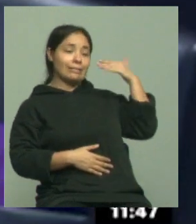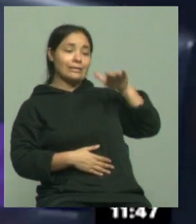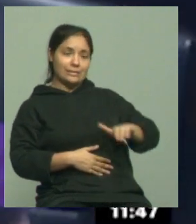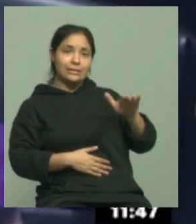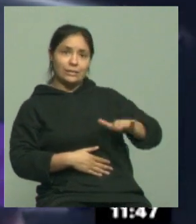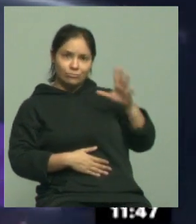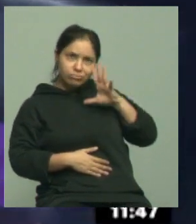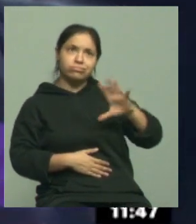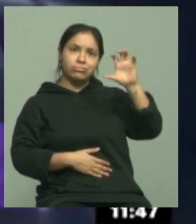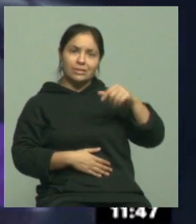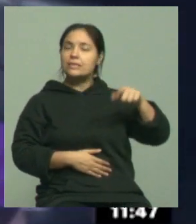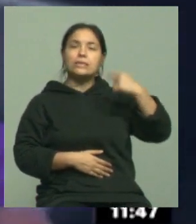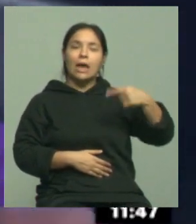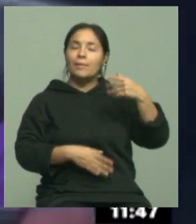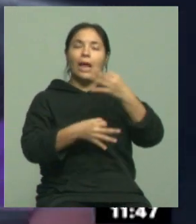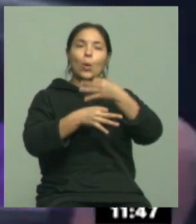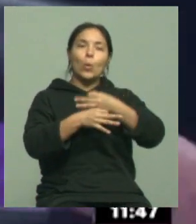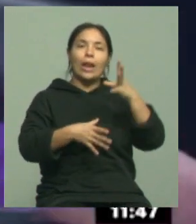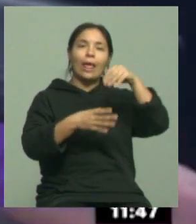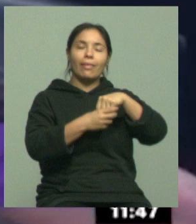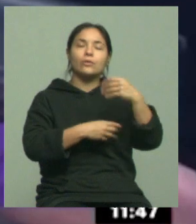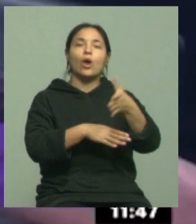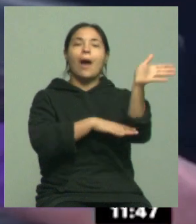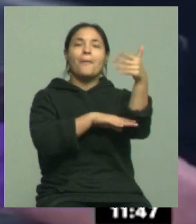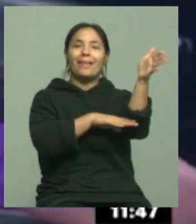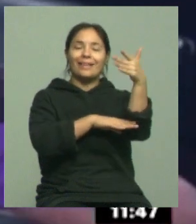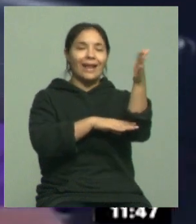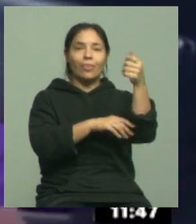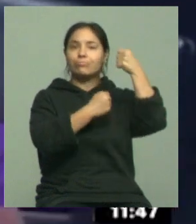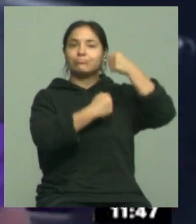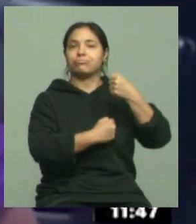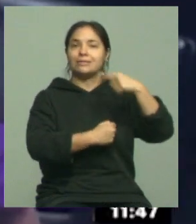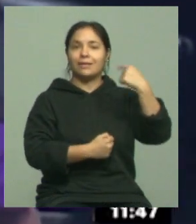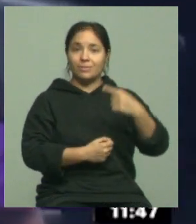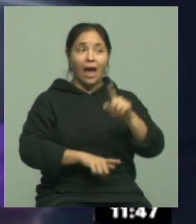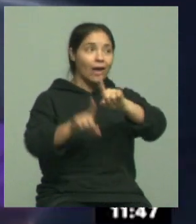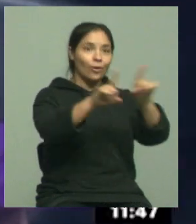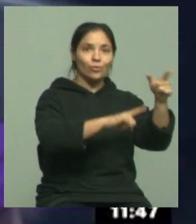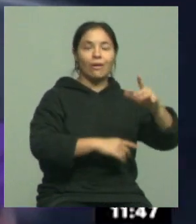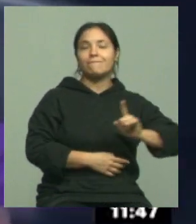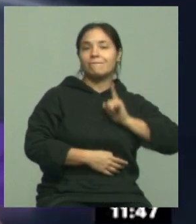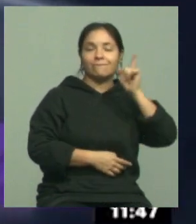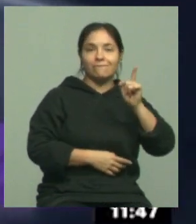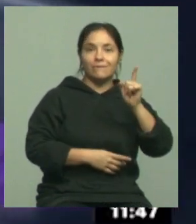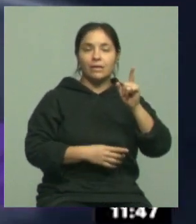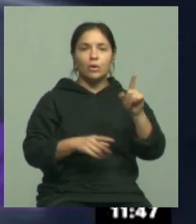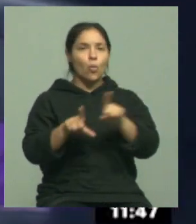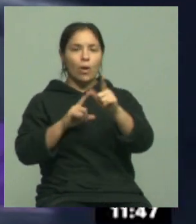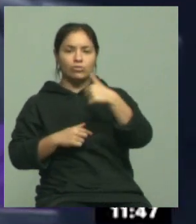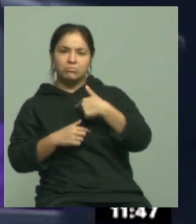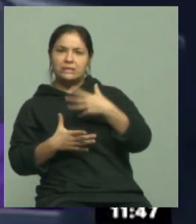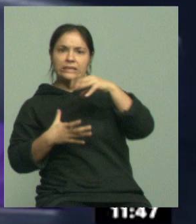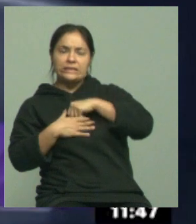memoria, siempre fui el abanderado de la escuela. Para algunos eso era algo que lo ponía contento. Para mí era una